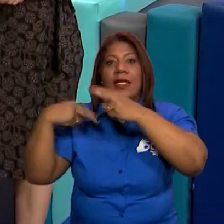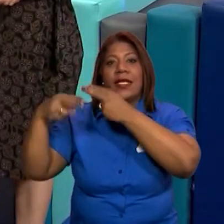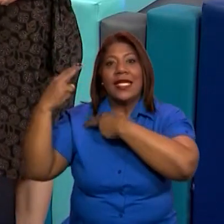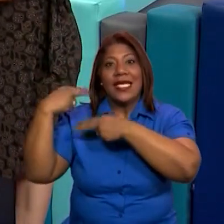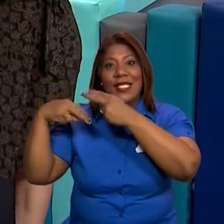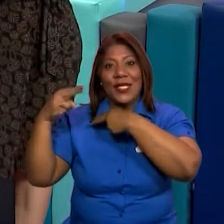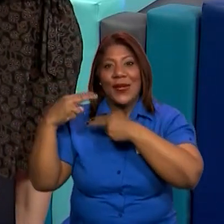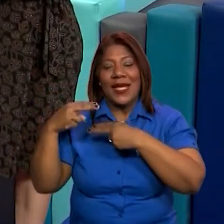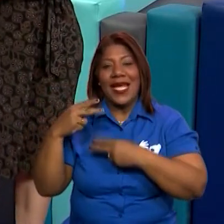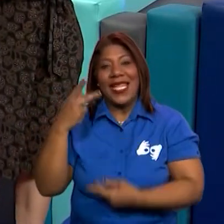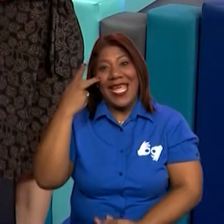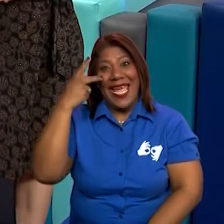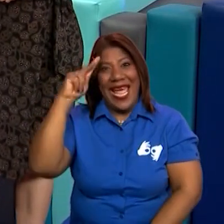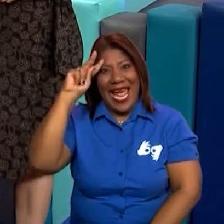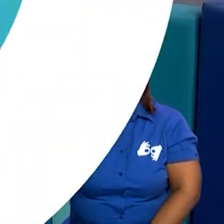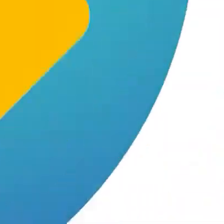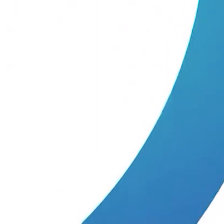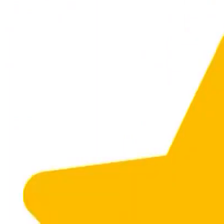Carla.